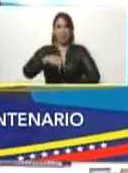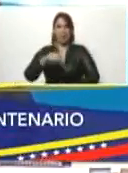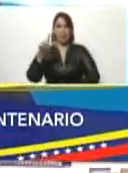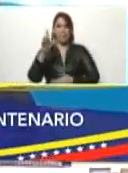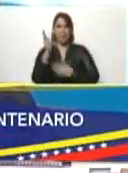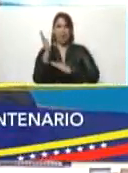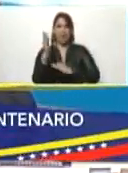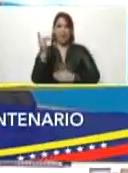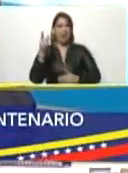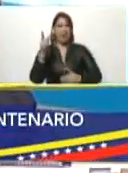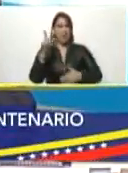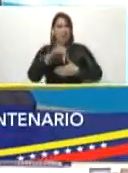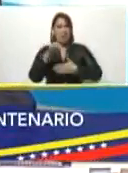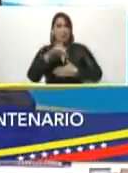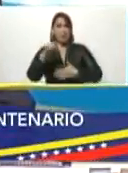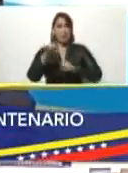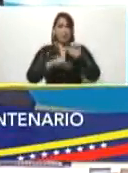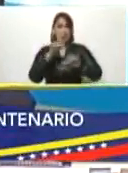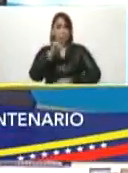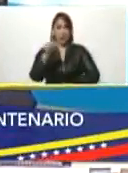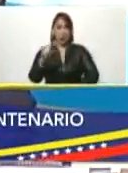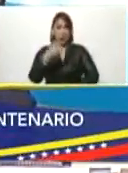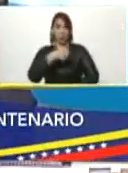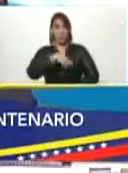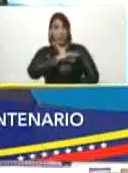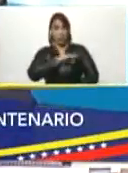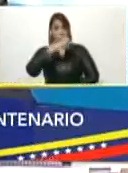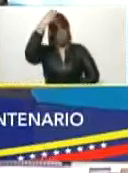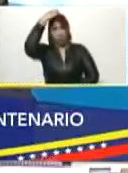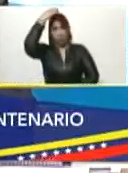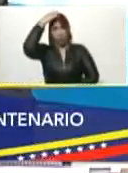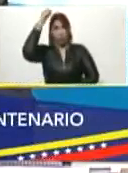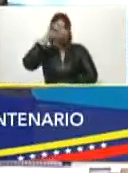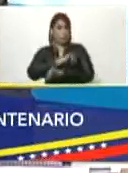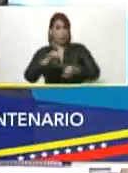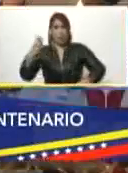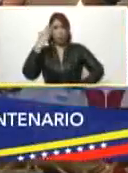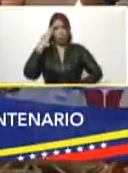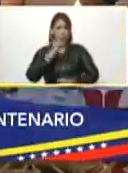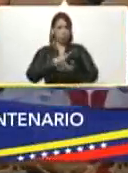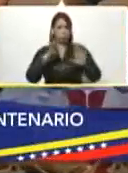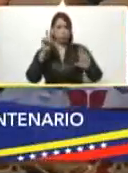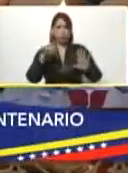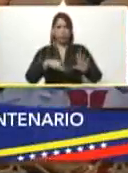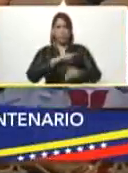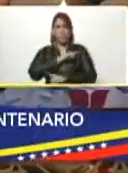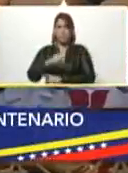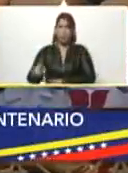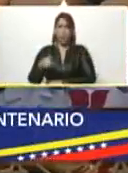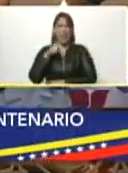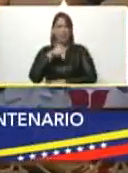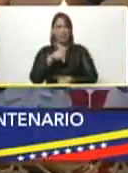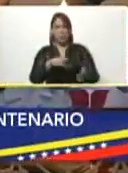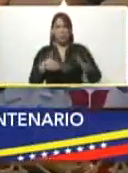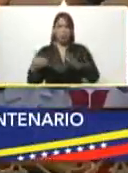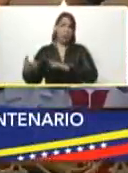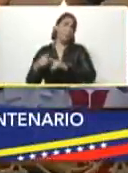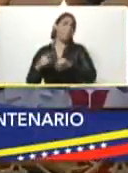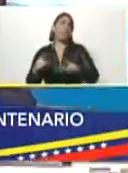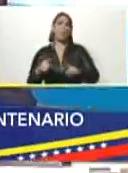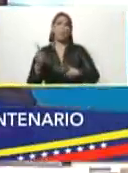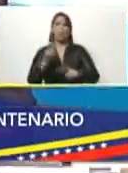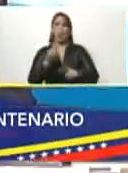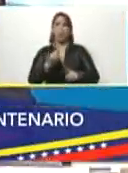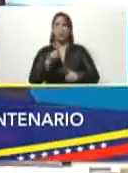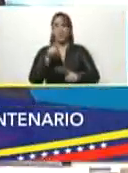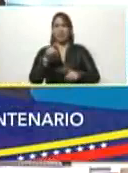En el siglo XXI la corona española ya debería estar bien clara y condenar esos crímenes, pero no, los tapan.